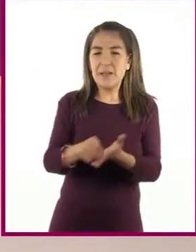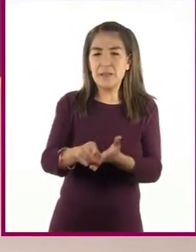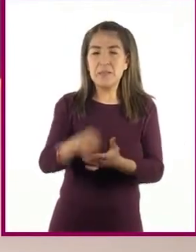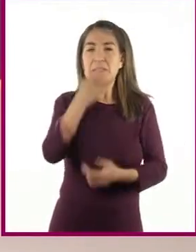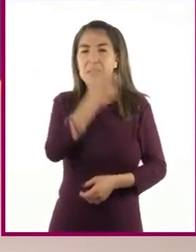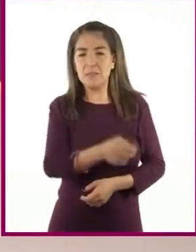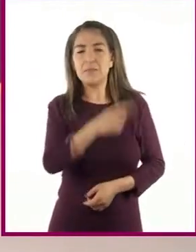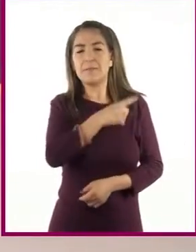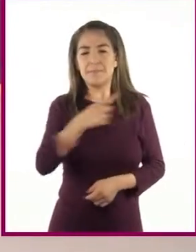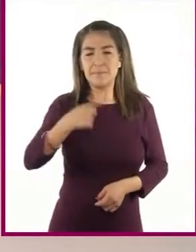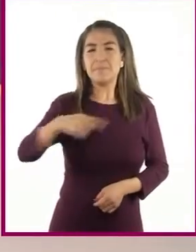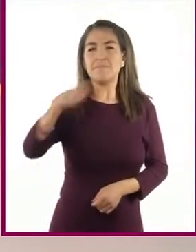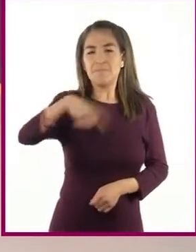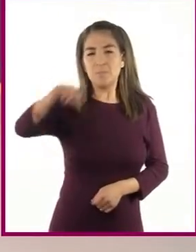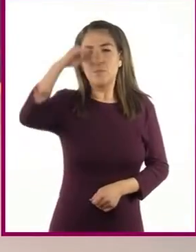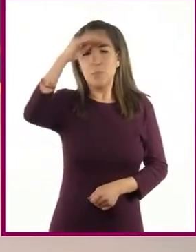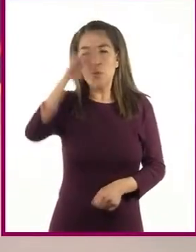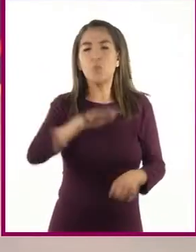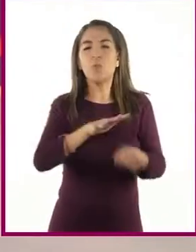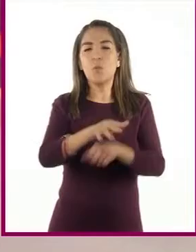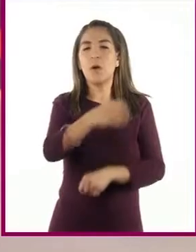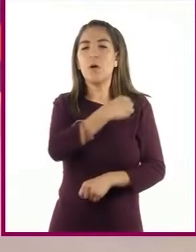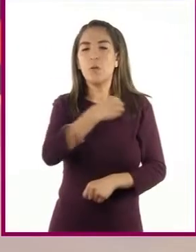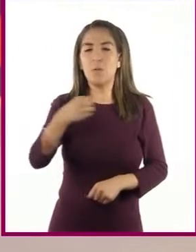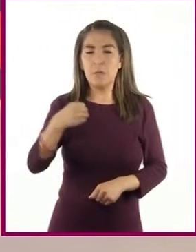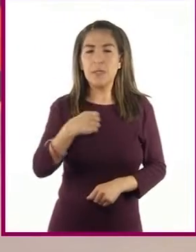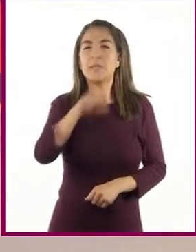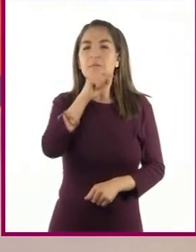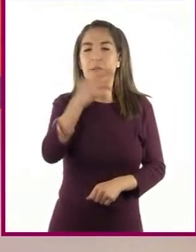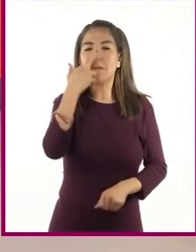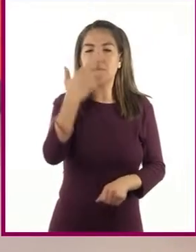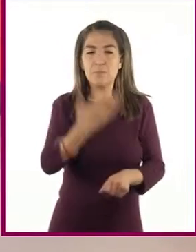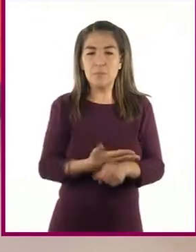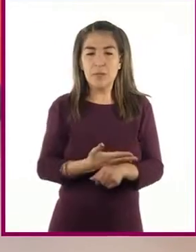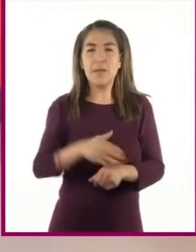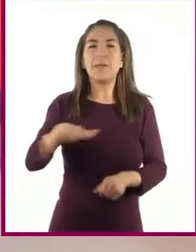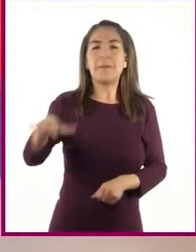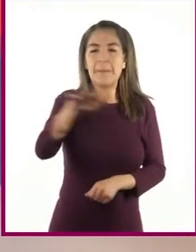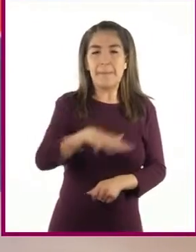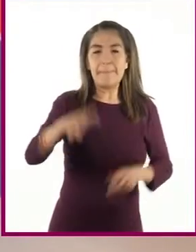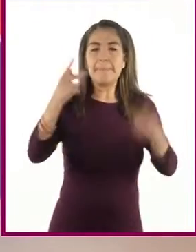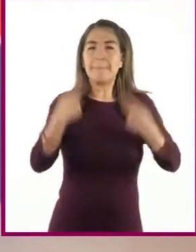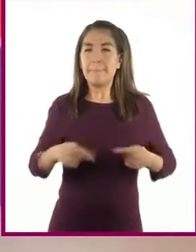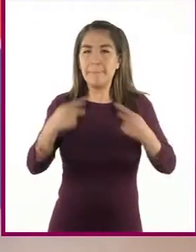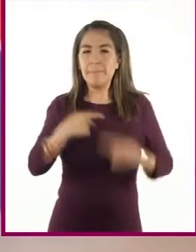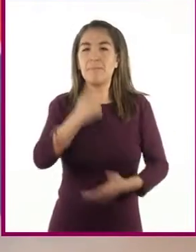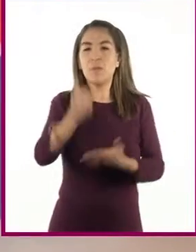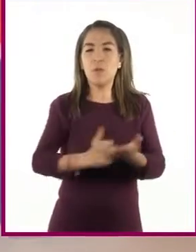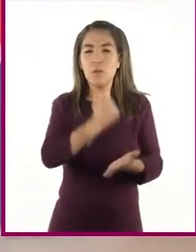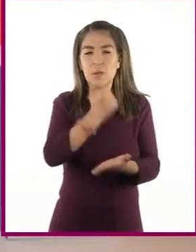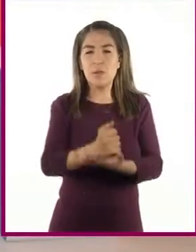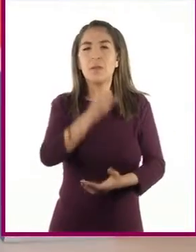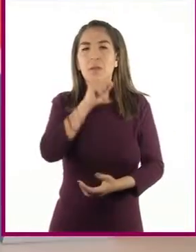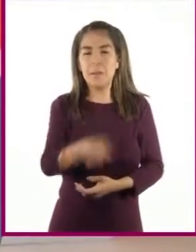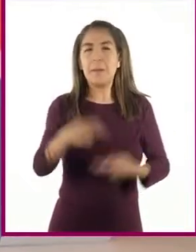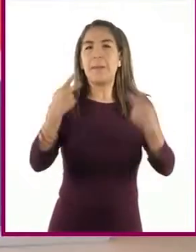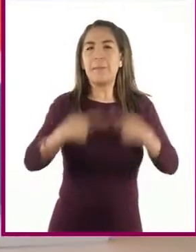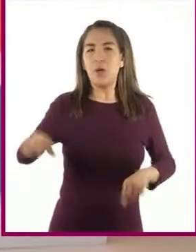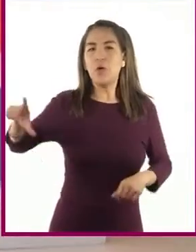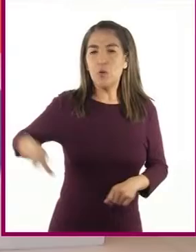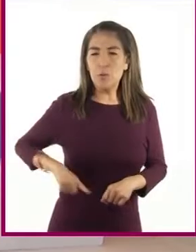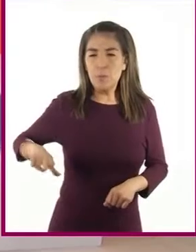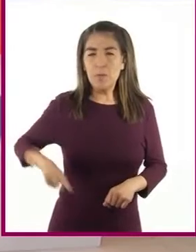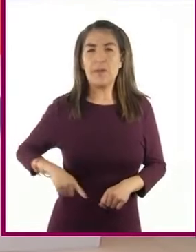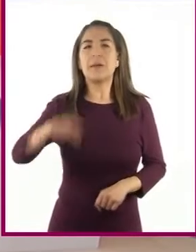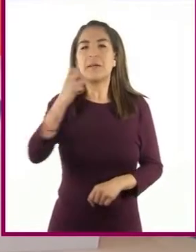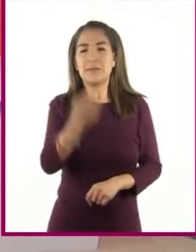contexto, reflexionar cuáles son las obligaciones y responsabilidades de las y los ciudadanos y de las y los gobernantes